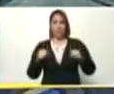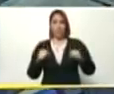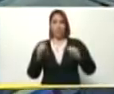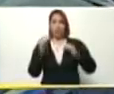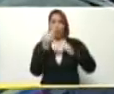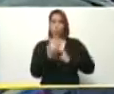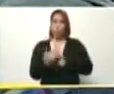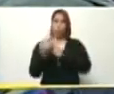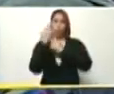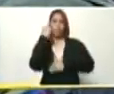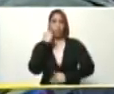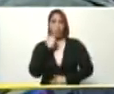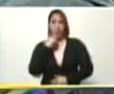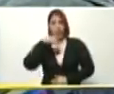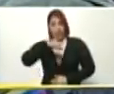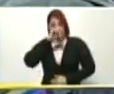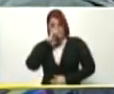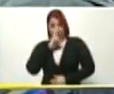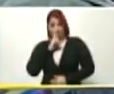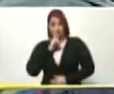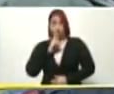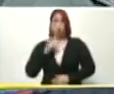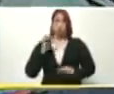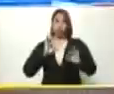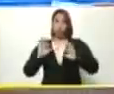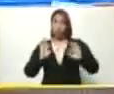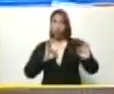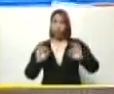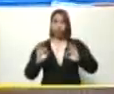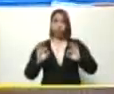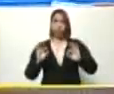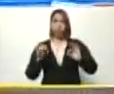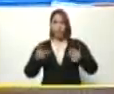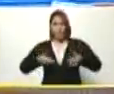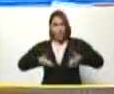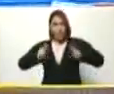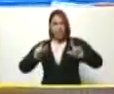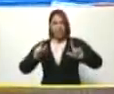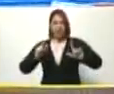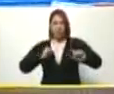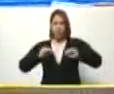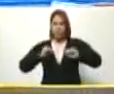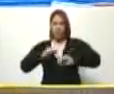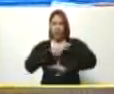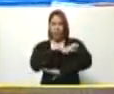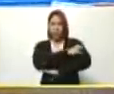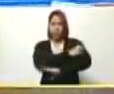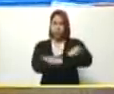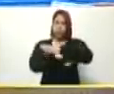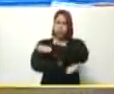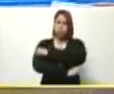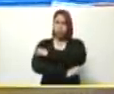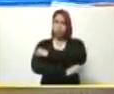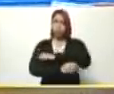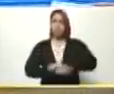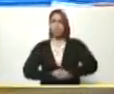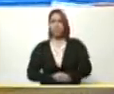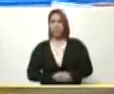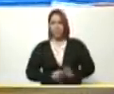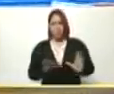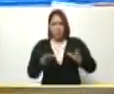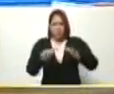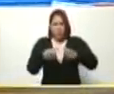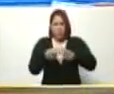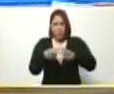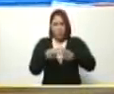Este año los ejercicios escudos bolivarianos permitieron mover el músculo, entrenar el músculo de la fuerza y del